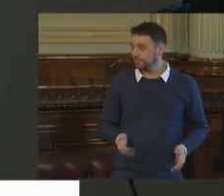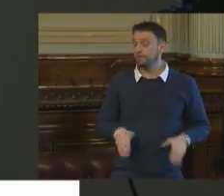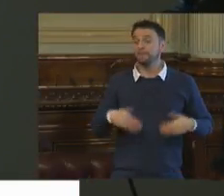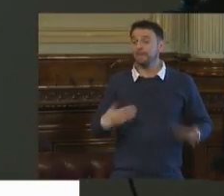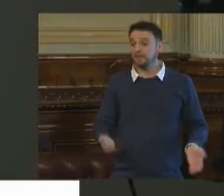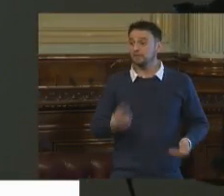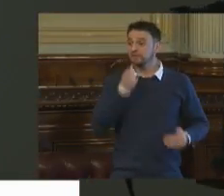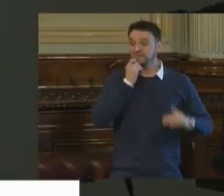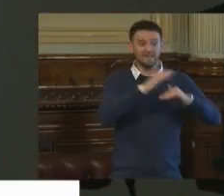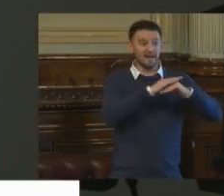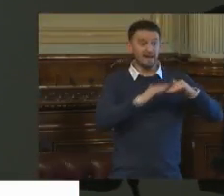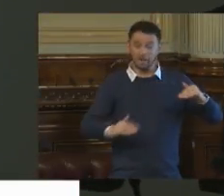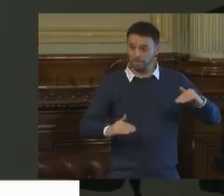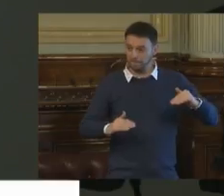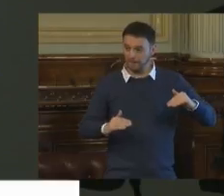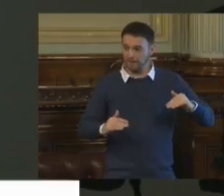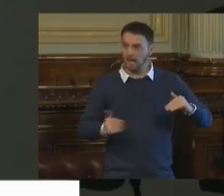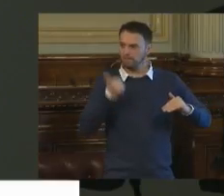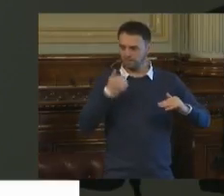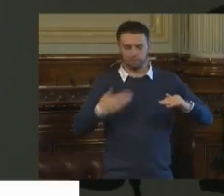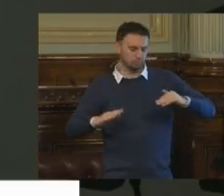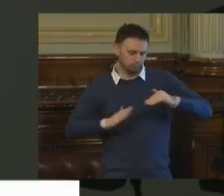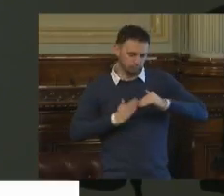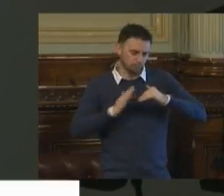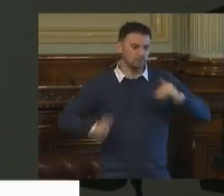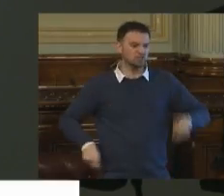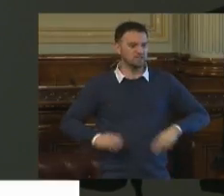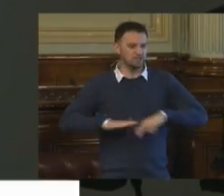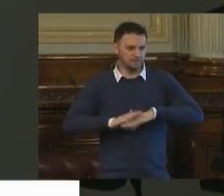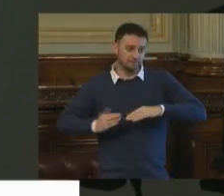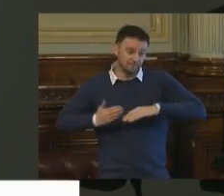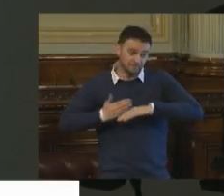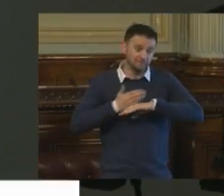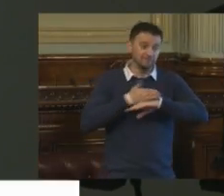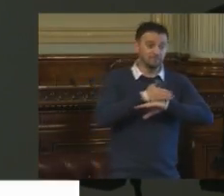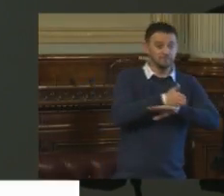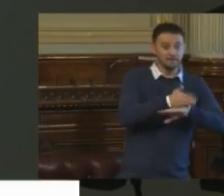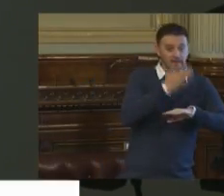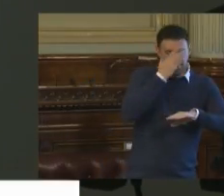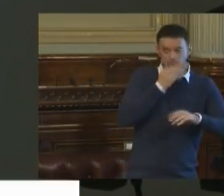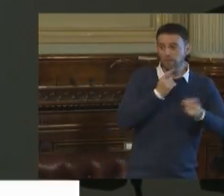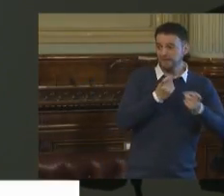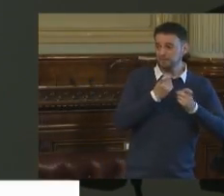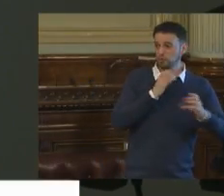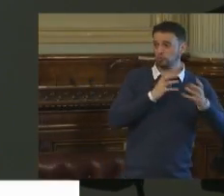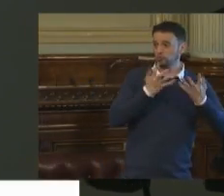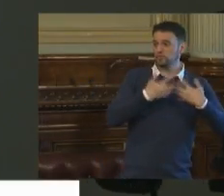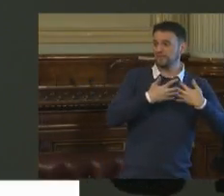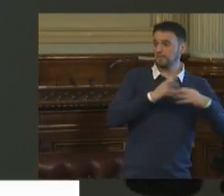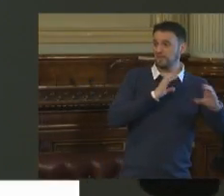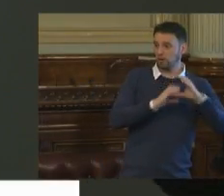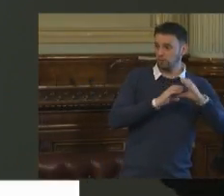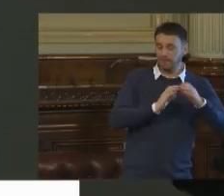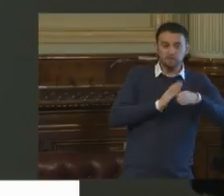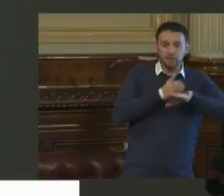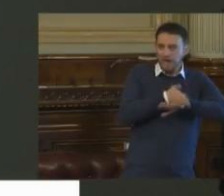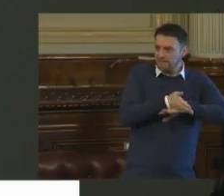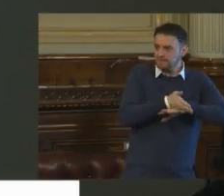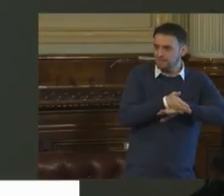cuando la rampa el ingreso es el primer paso pero después tengo que contar con sistemas de comunicación